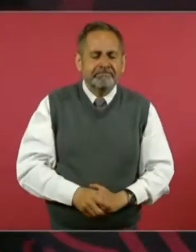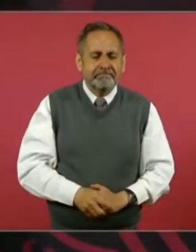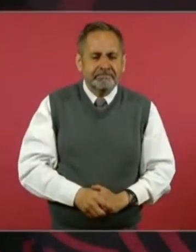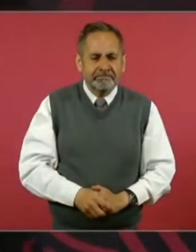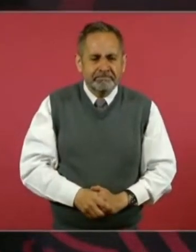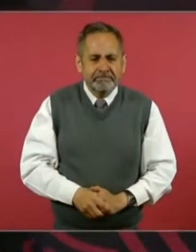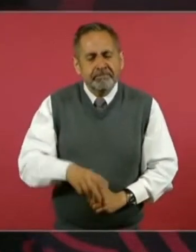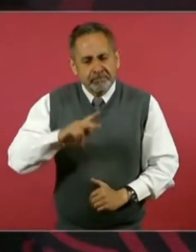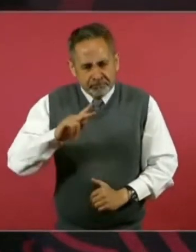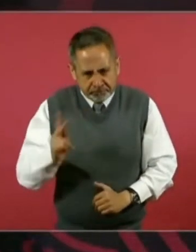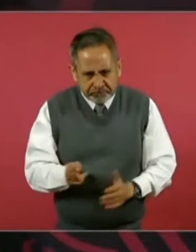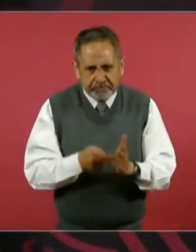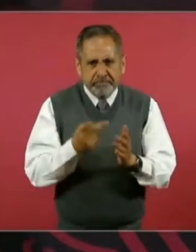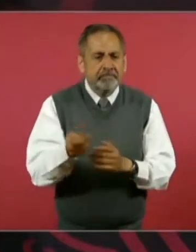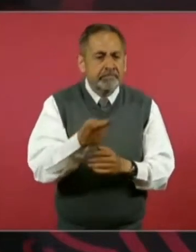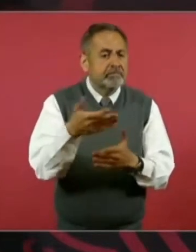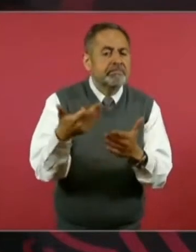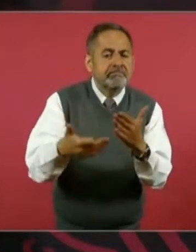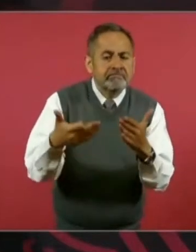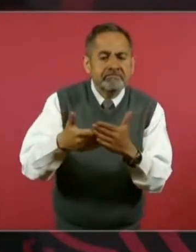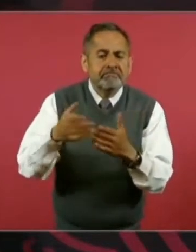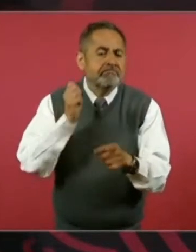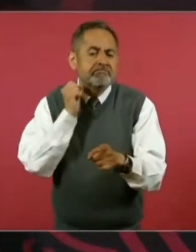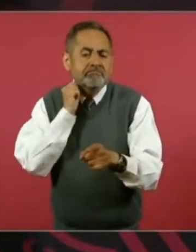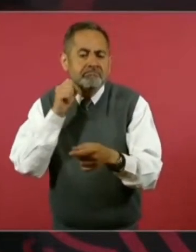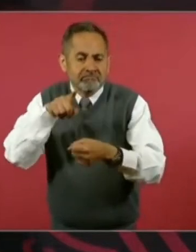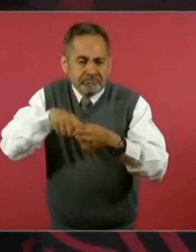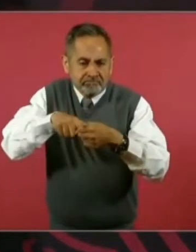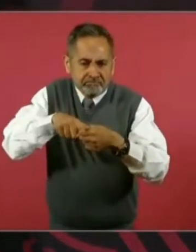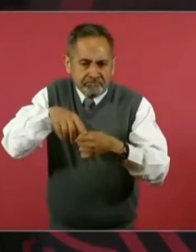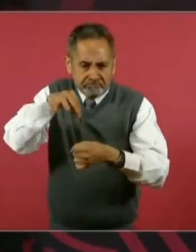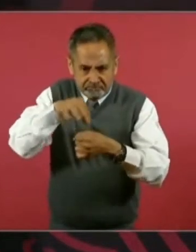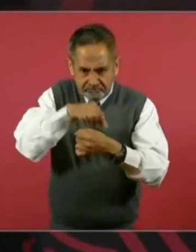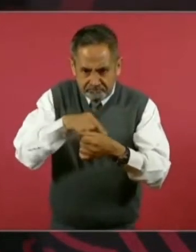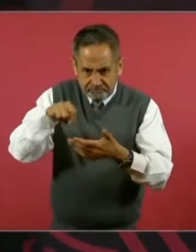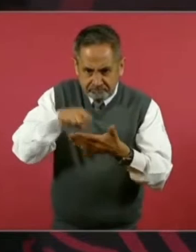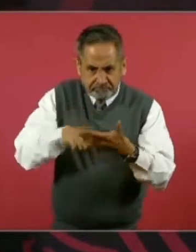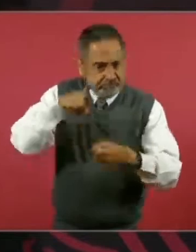Pregunto nuevamente si falta algún senador o senadora de emitir su voto.